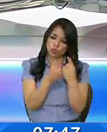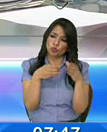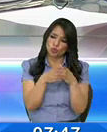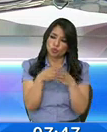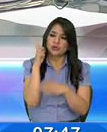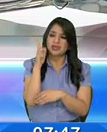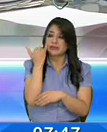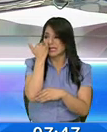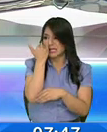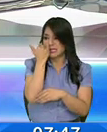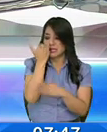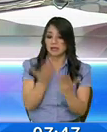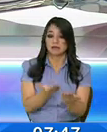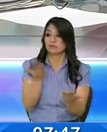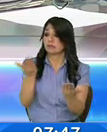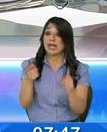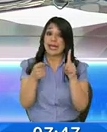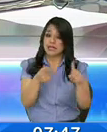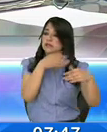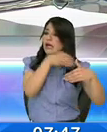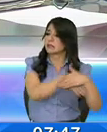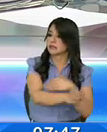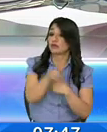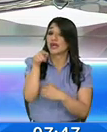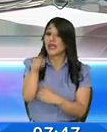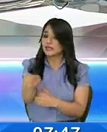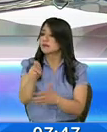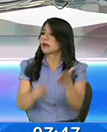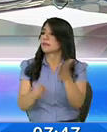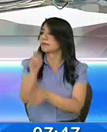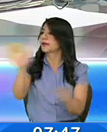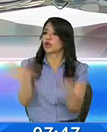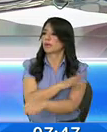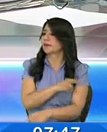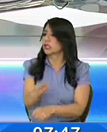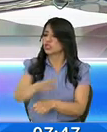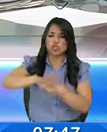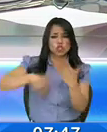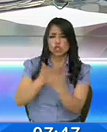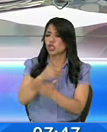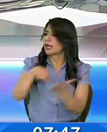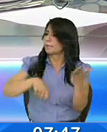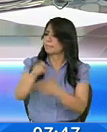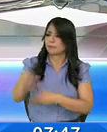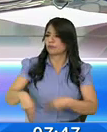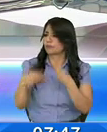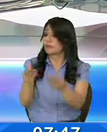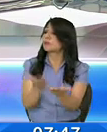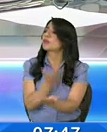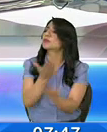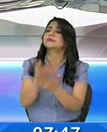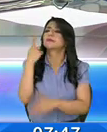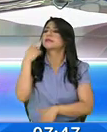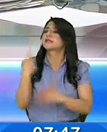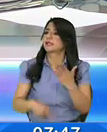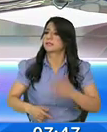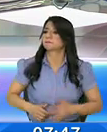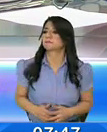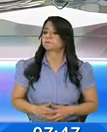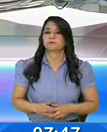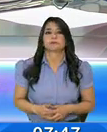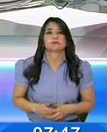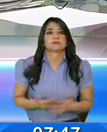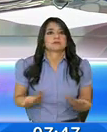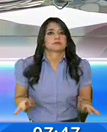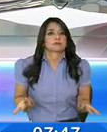que dice archiven eso y aprueben me absolutamente todo esto que hemos propuesto que pienso mireia es un